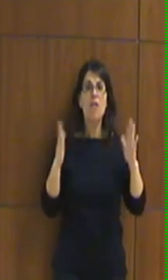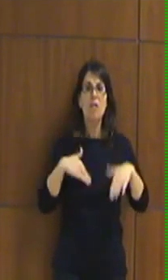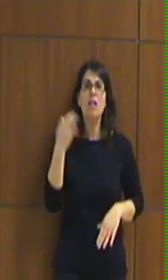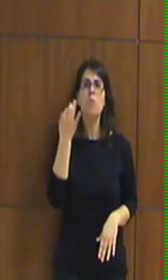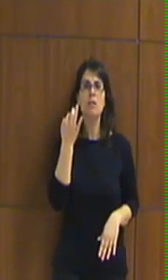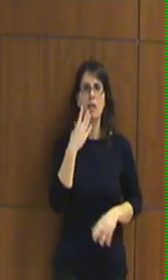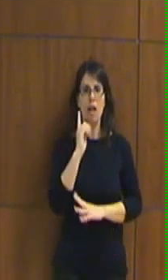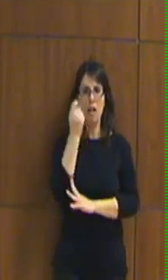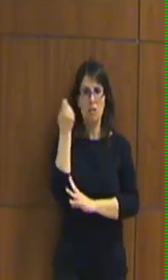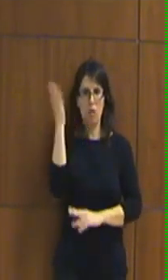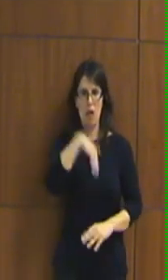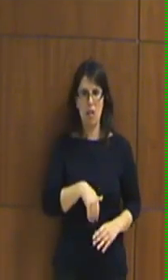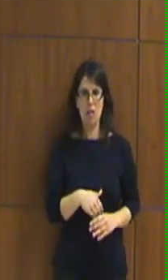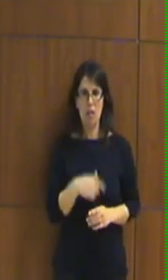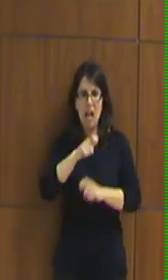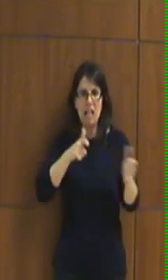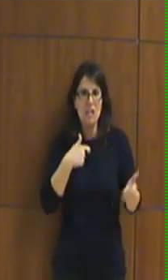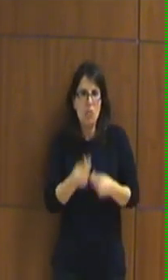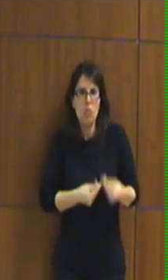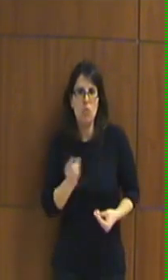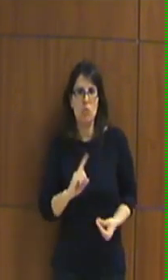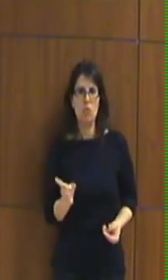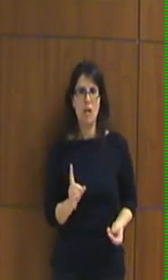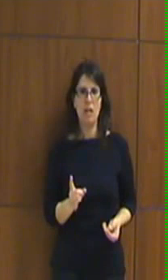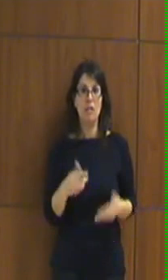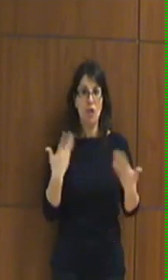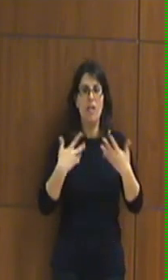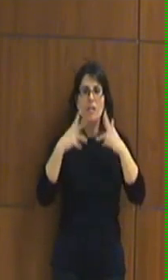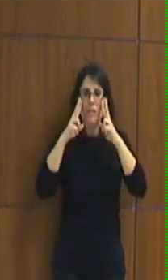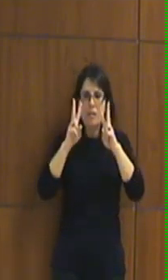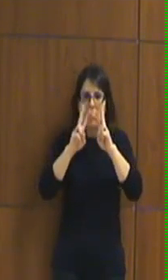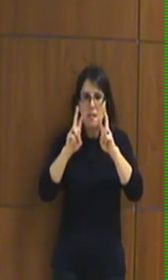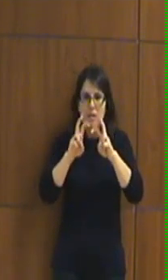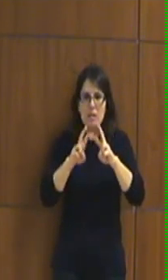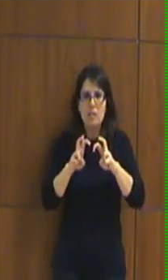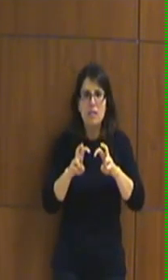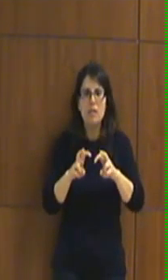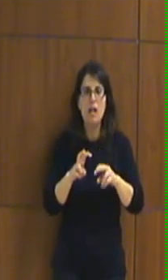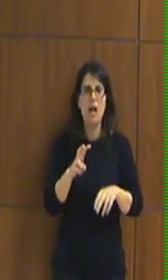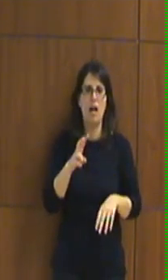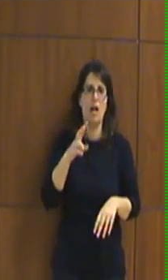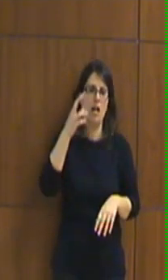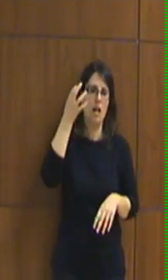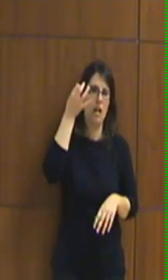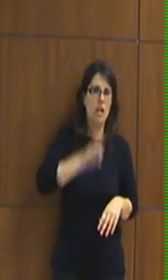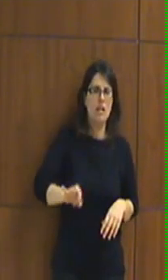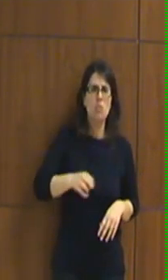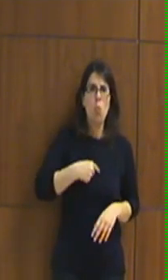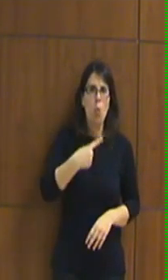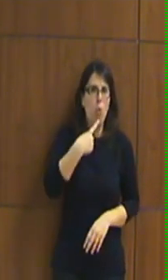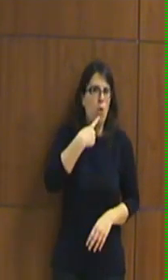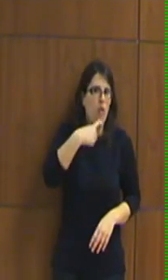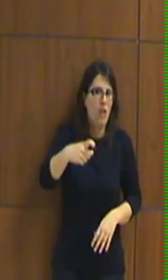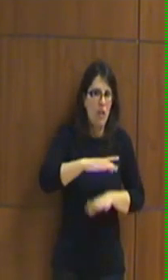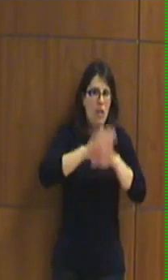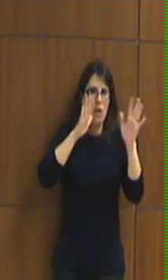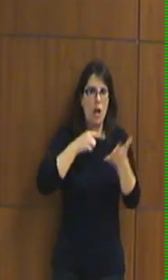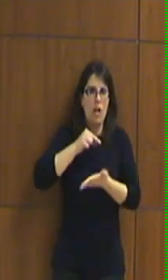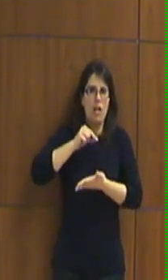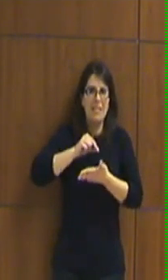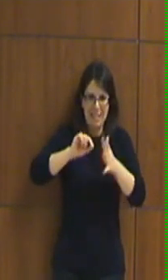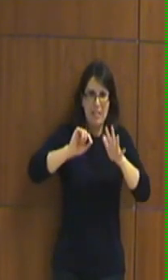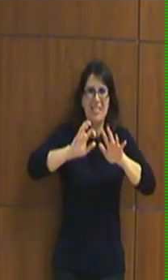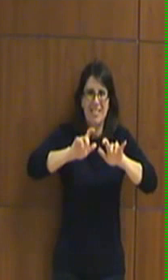no tiene éxito. Y dices, ¿qué es lo que pasa? Y cuando se investiga, se observa que es muy difícil matricularse, ¿no? Si no es presencial, si no es yendo a no sé